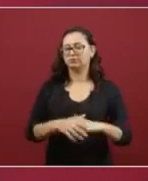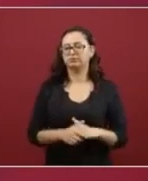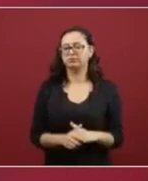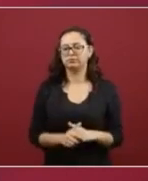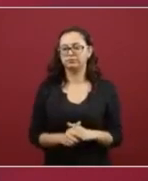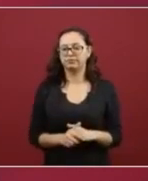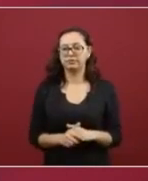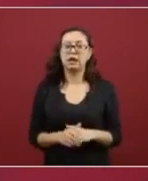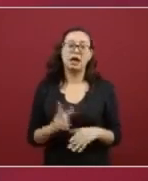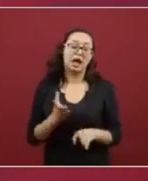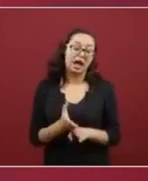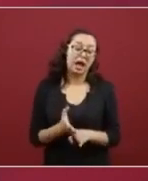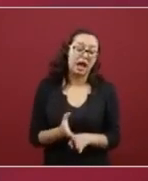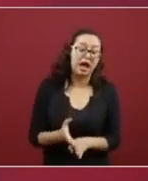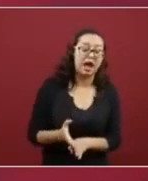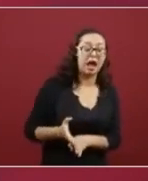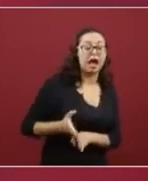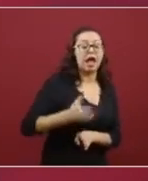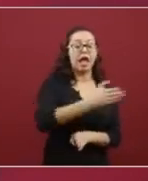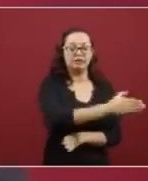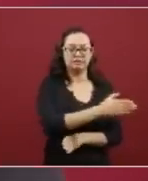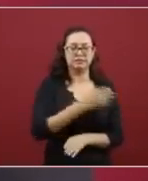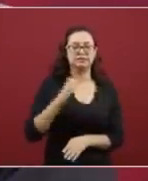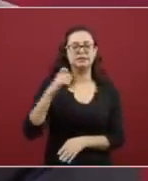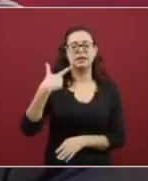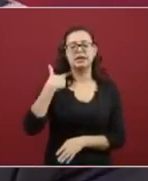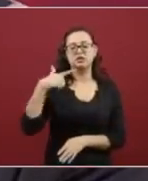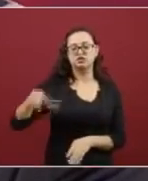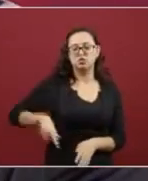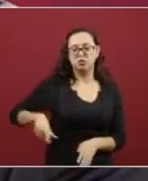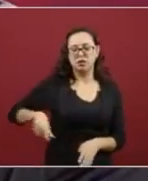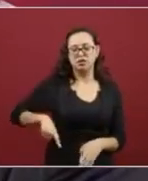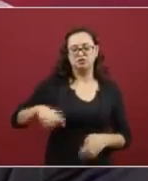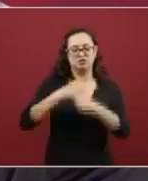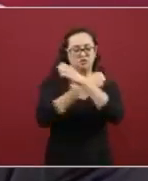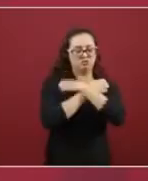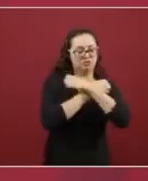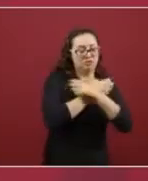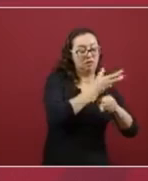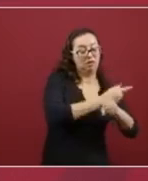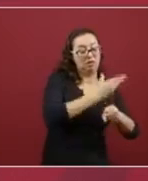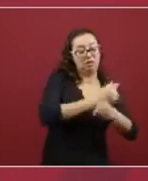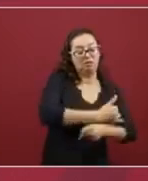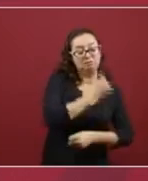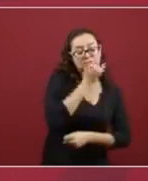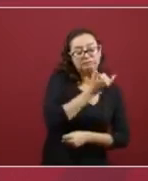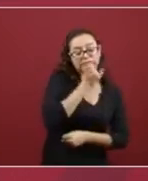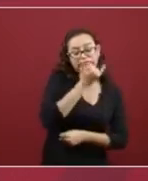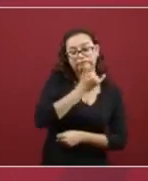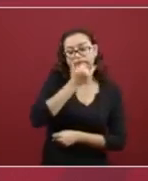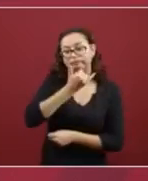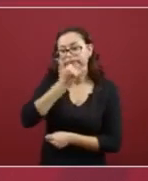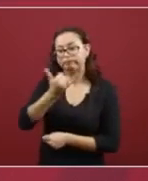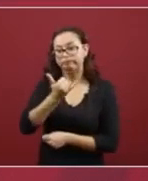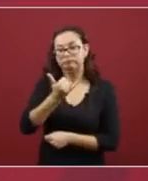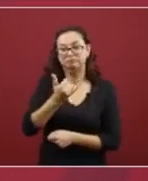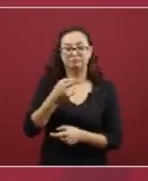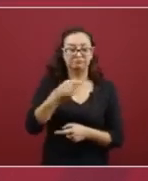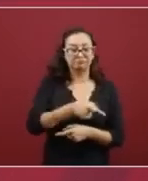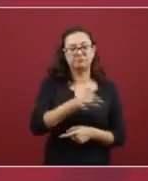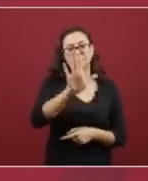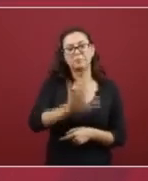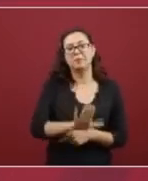mal llamada reforma educativa, y sobre todo con el propósito este de poner la educación al